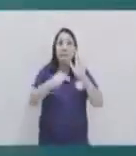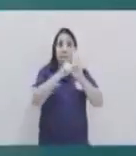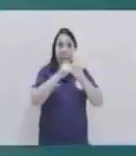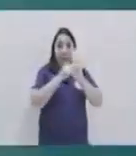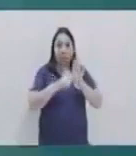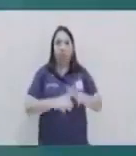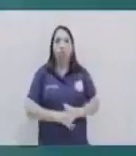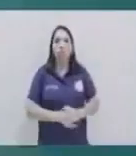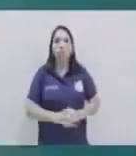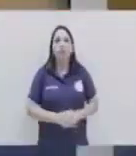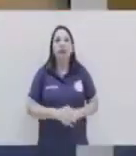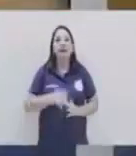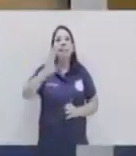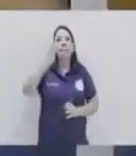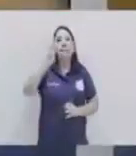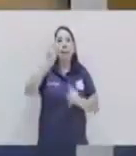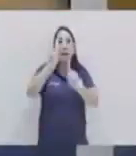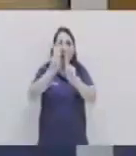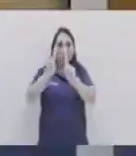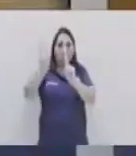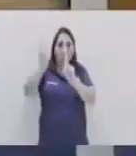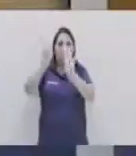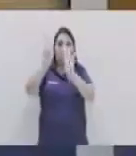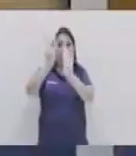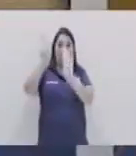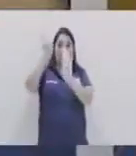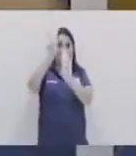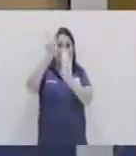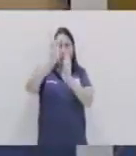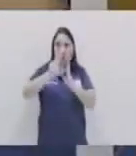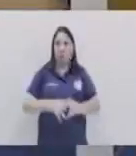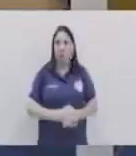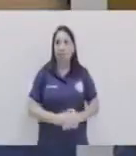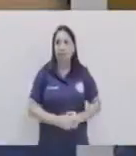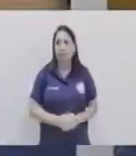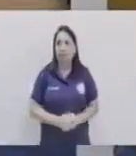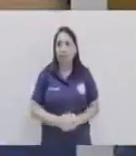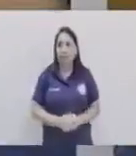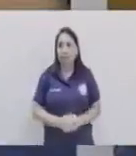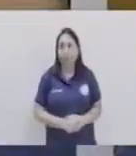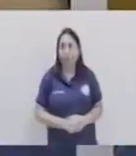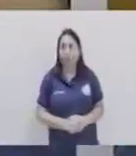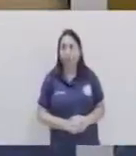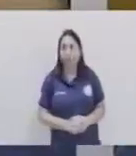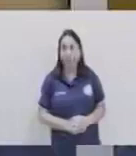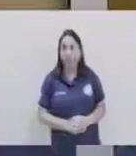menos b cuadrado. B en este caso sería 6.